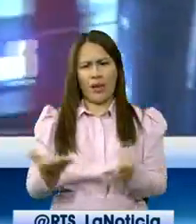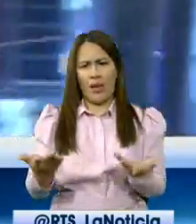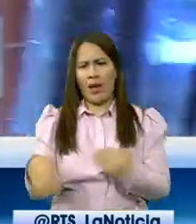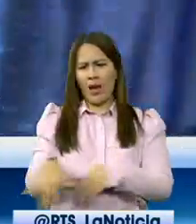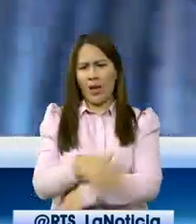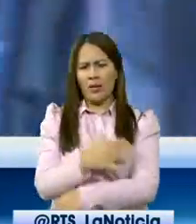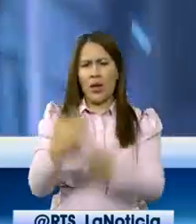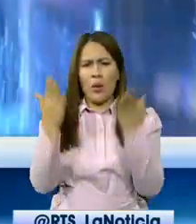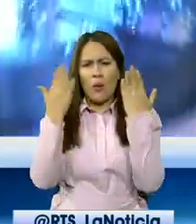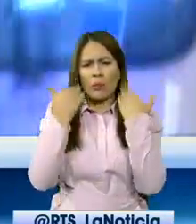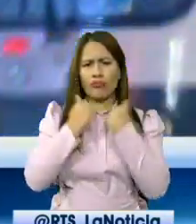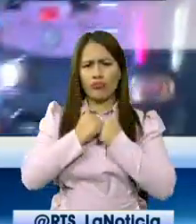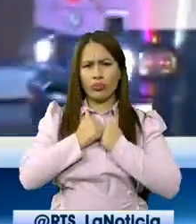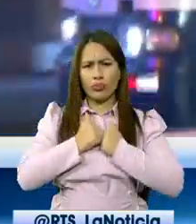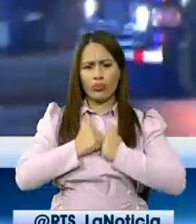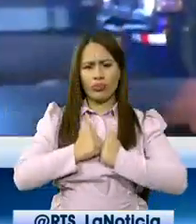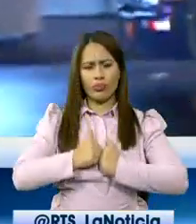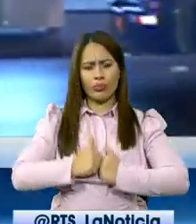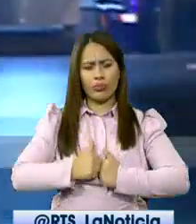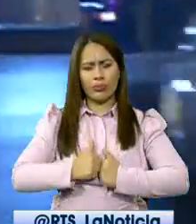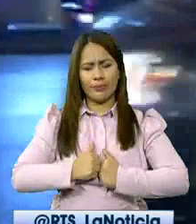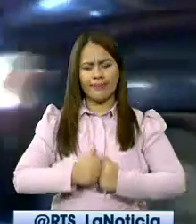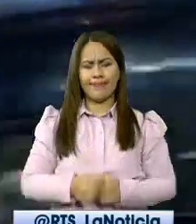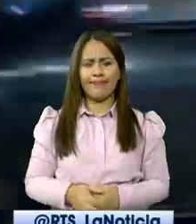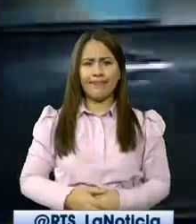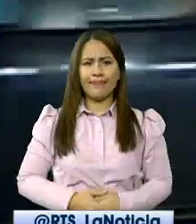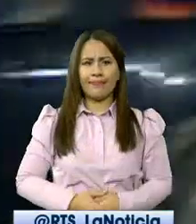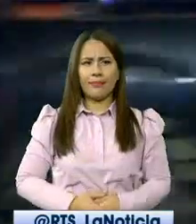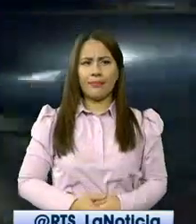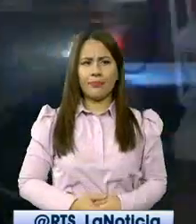Guayaquil, informó Ítalo Ruiz.